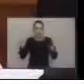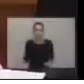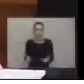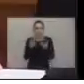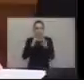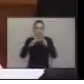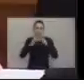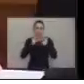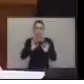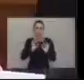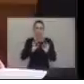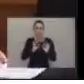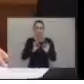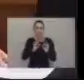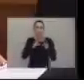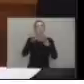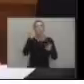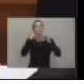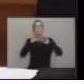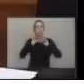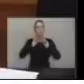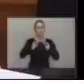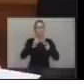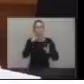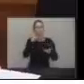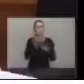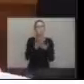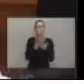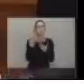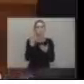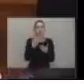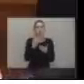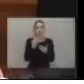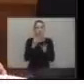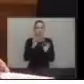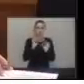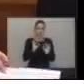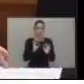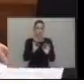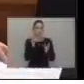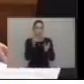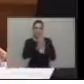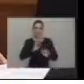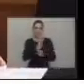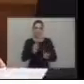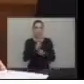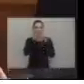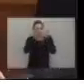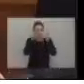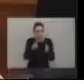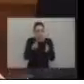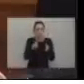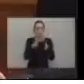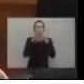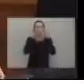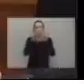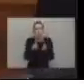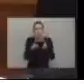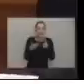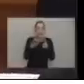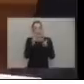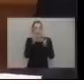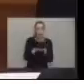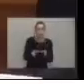Mire, ¿sabe lo que me demuestra a su comportamiento? Cierta mansedumbre. Verá, usted es como